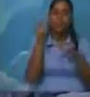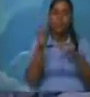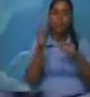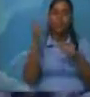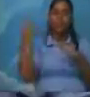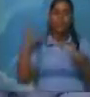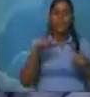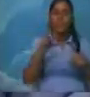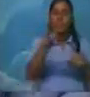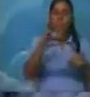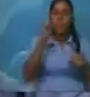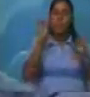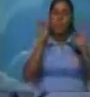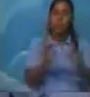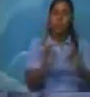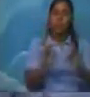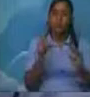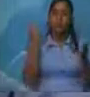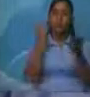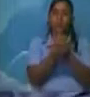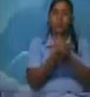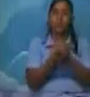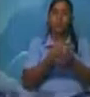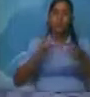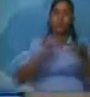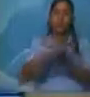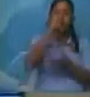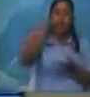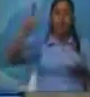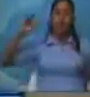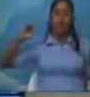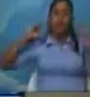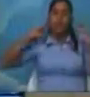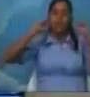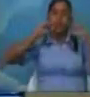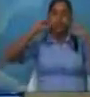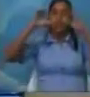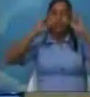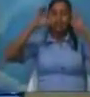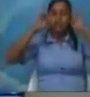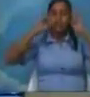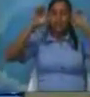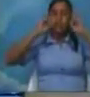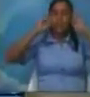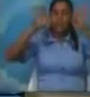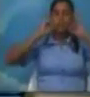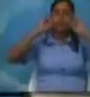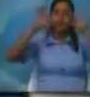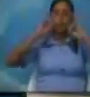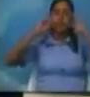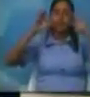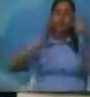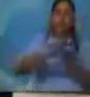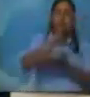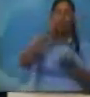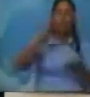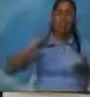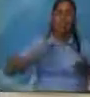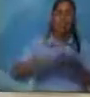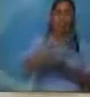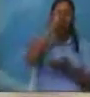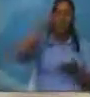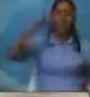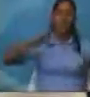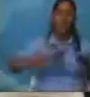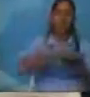ustedes tienen 20 puntos ustedes acaban de aprobar la materia Bendito sea el señor Gloria a Dios Gloria a Dios Gloria